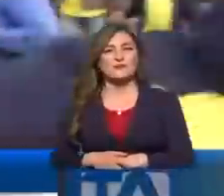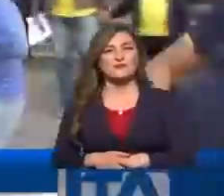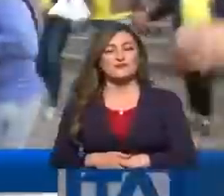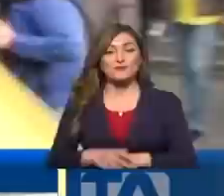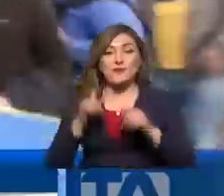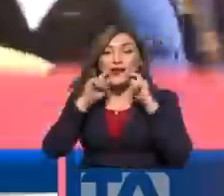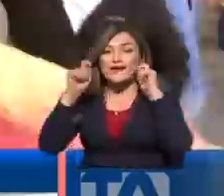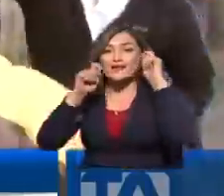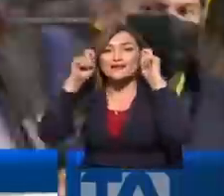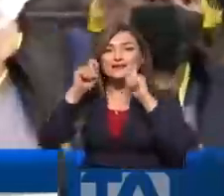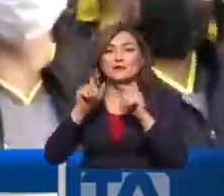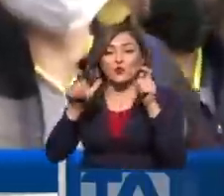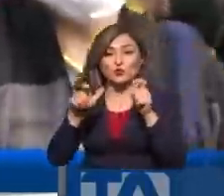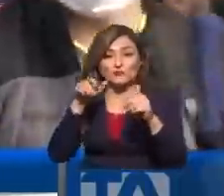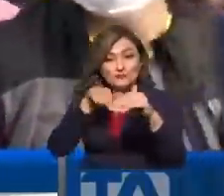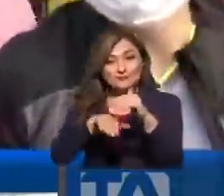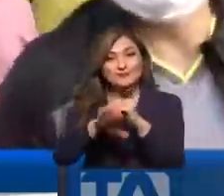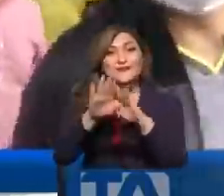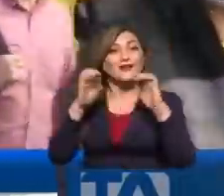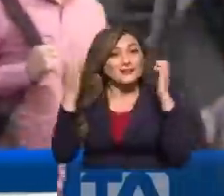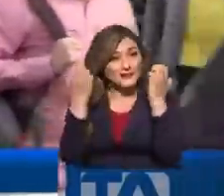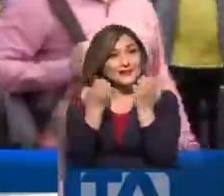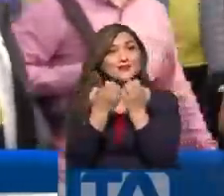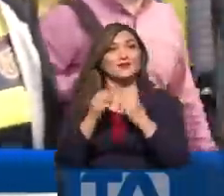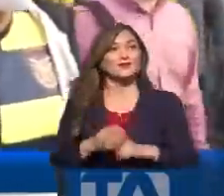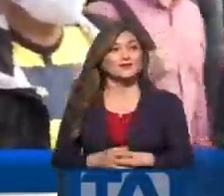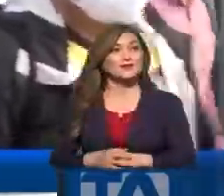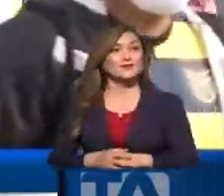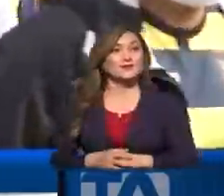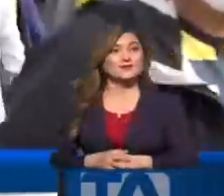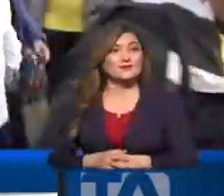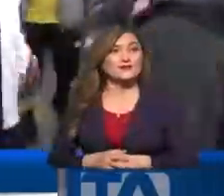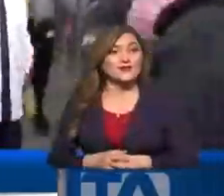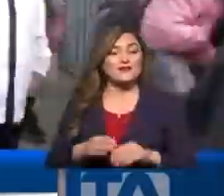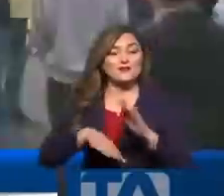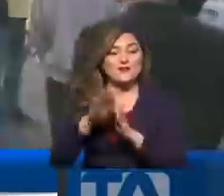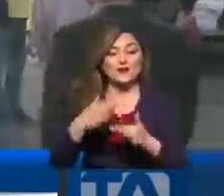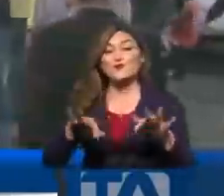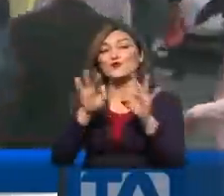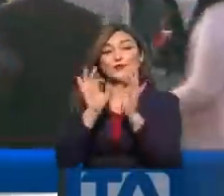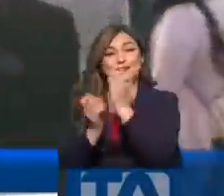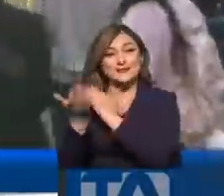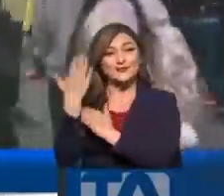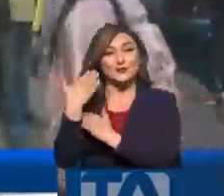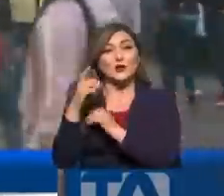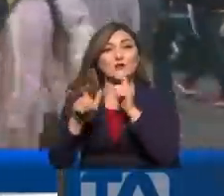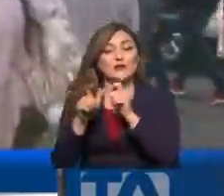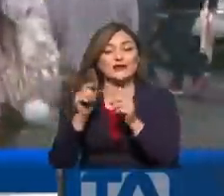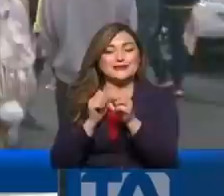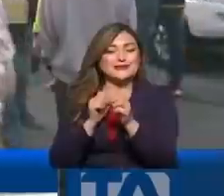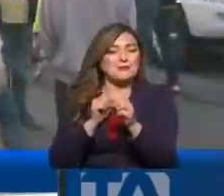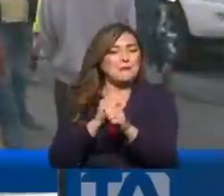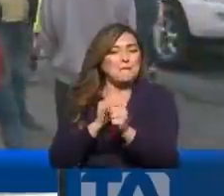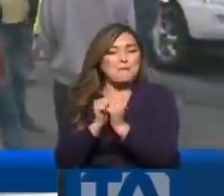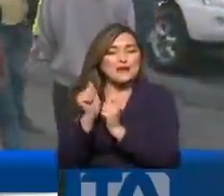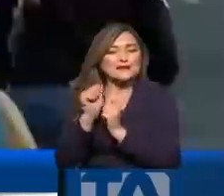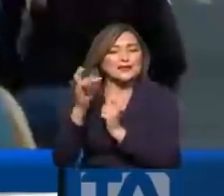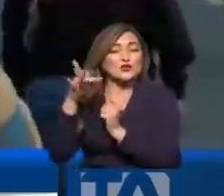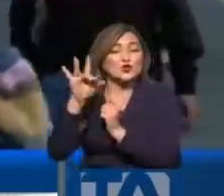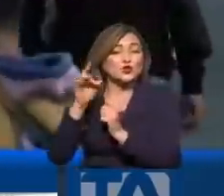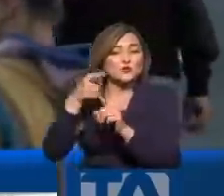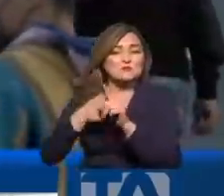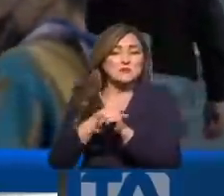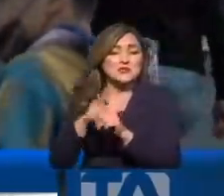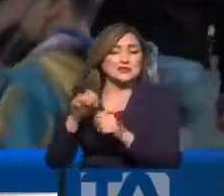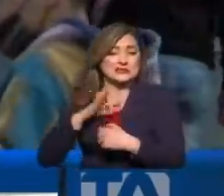Mientras tanto, quienes tuvieron la posibilidad de acudir al estadio a este histórico partido que se desarrolló con público después de casi 18 meses